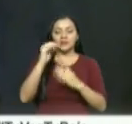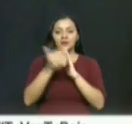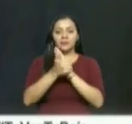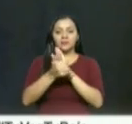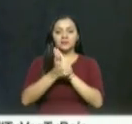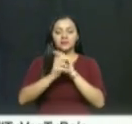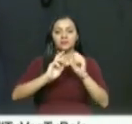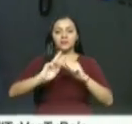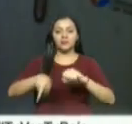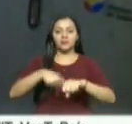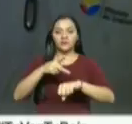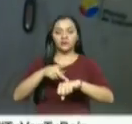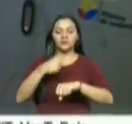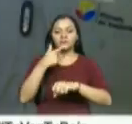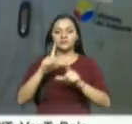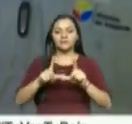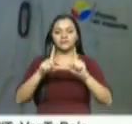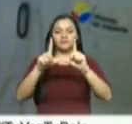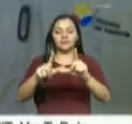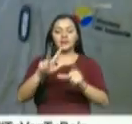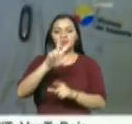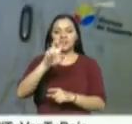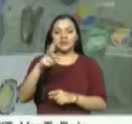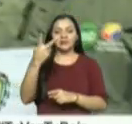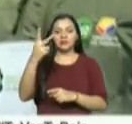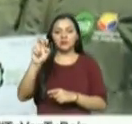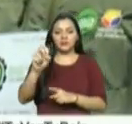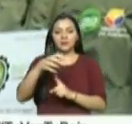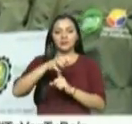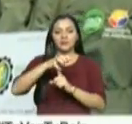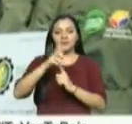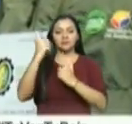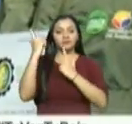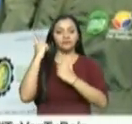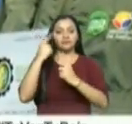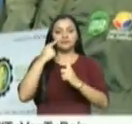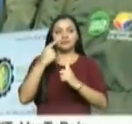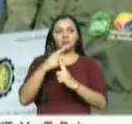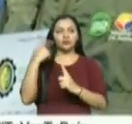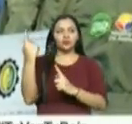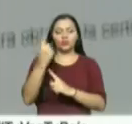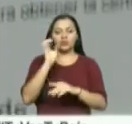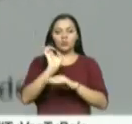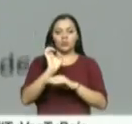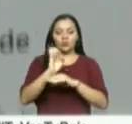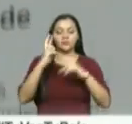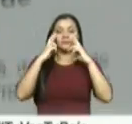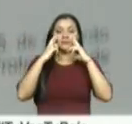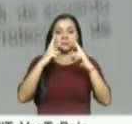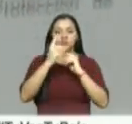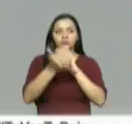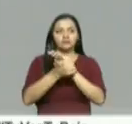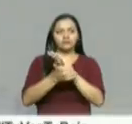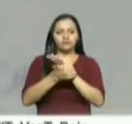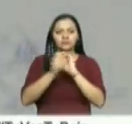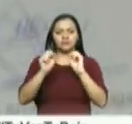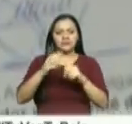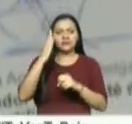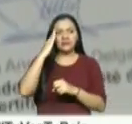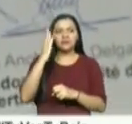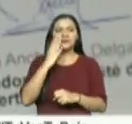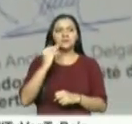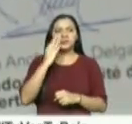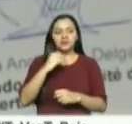Capacitación Profesional otorgó a 320 guardaparques de todo el país, en reconocimiento a sus capacidades y